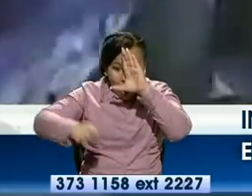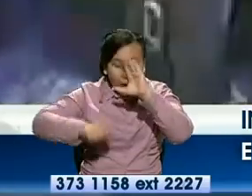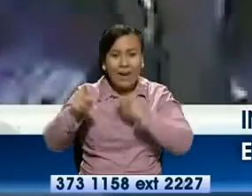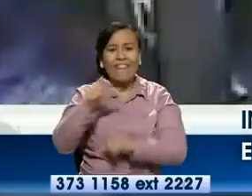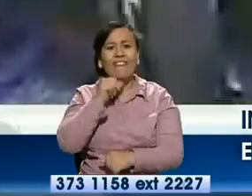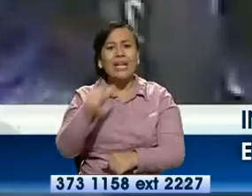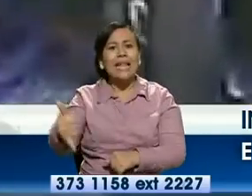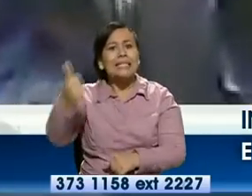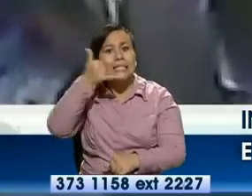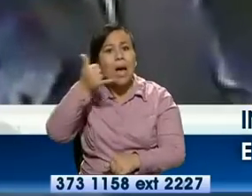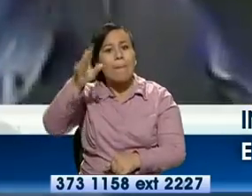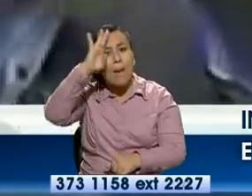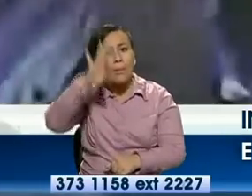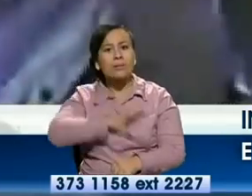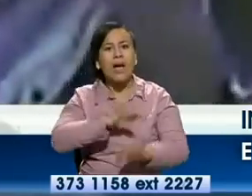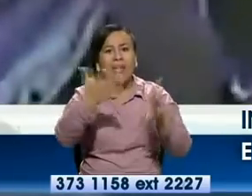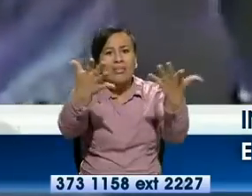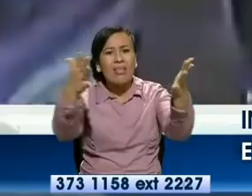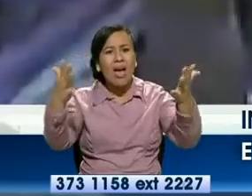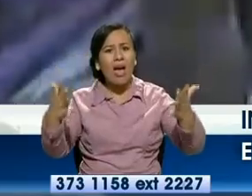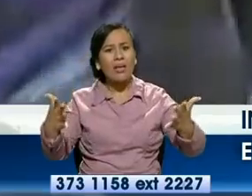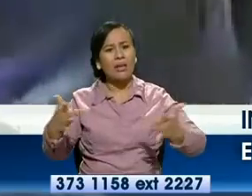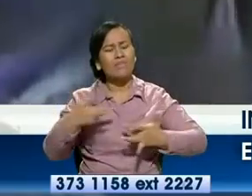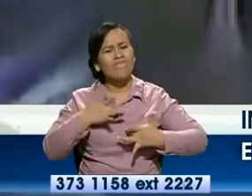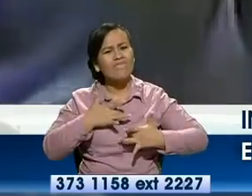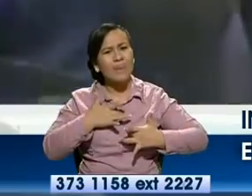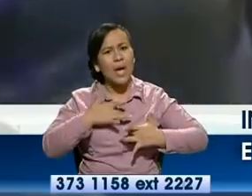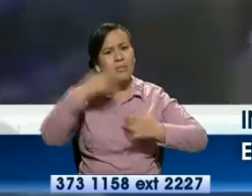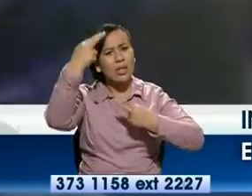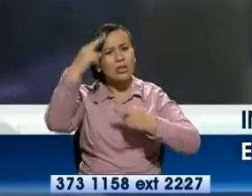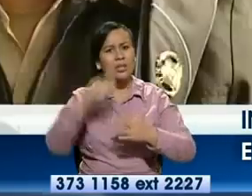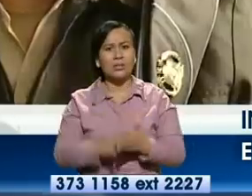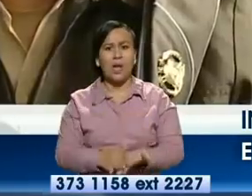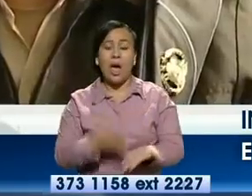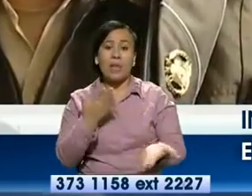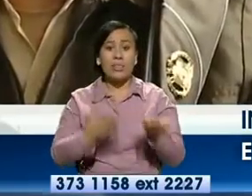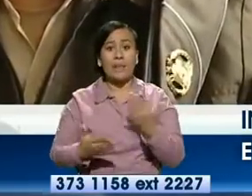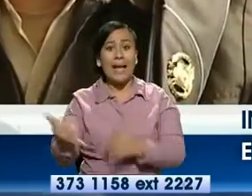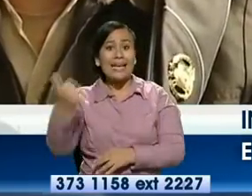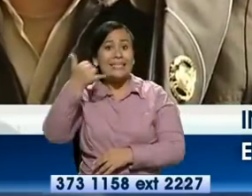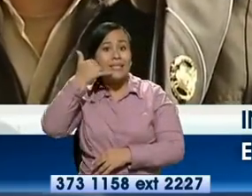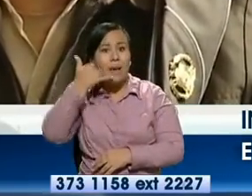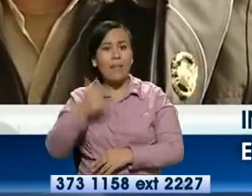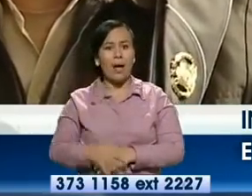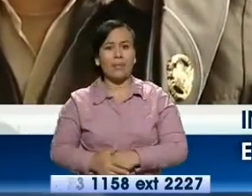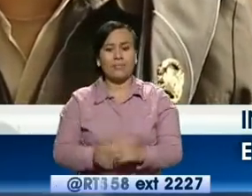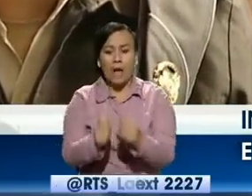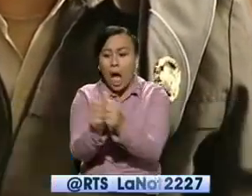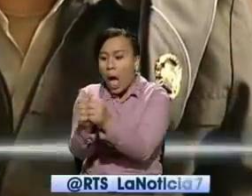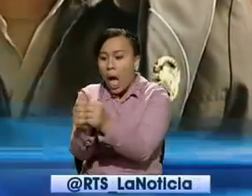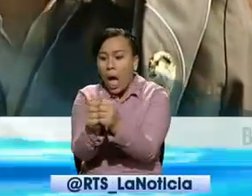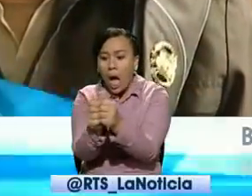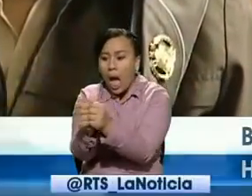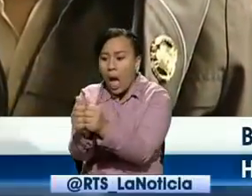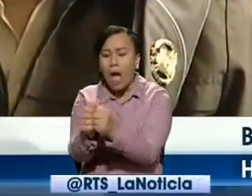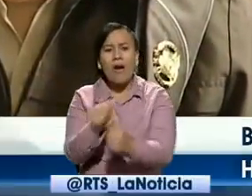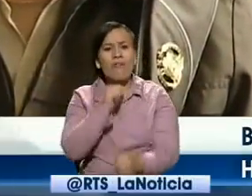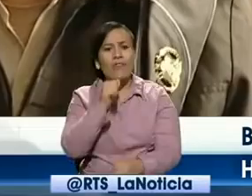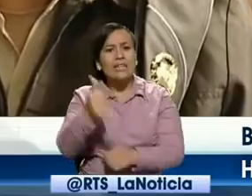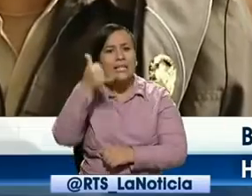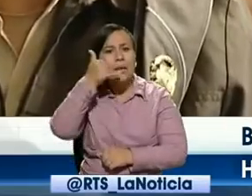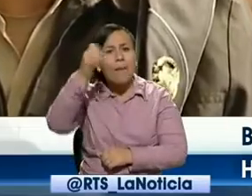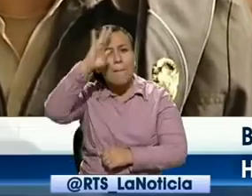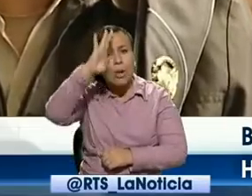no socorrer a la víctima. Tal vez la historia habría sido distinta. Prefieren grabar con un teléfono a ayudar a mi